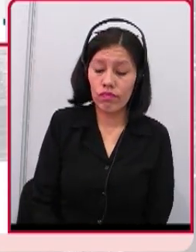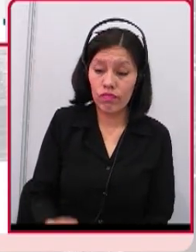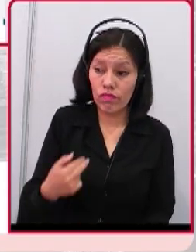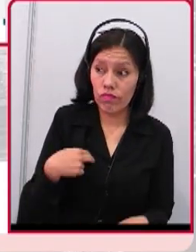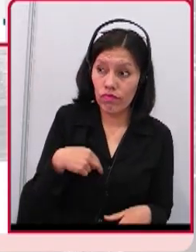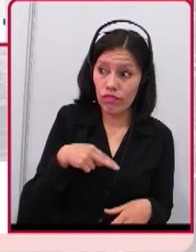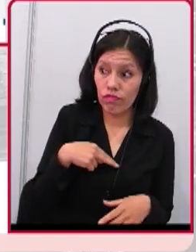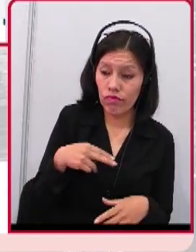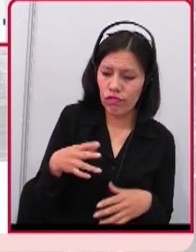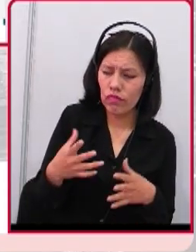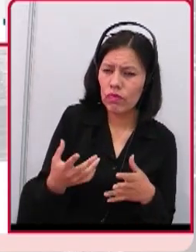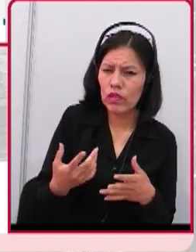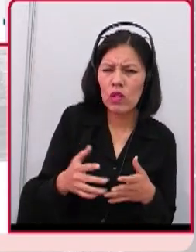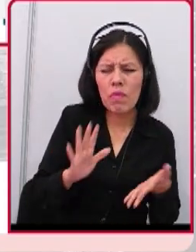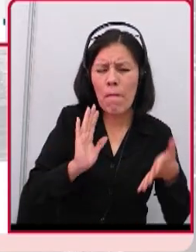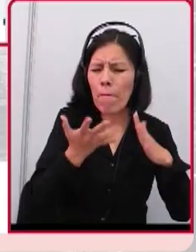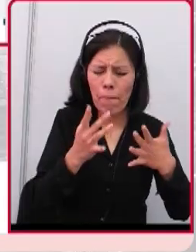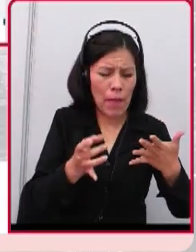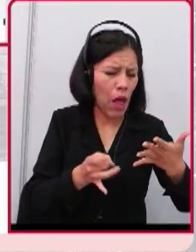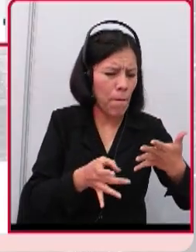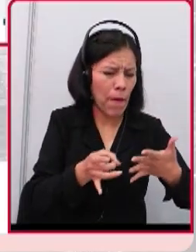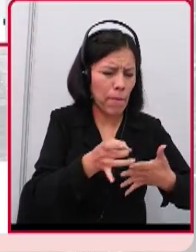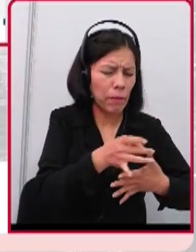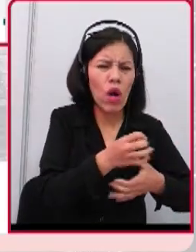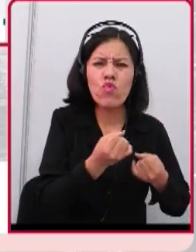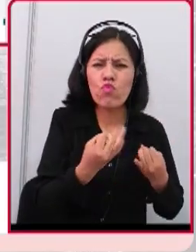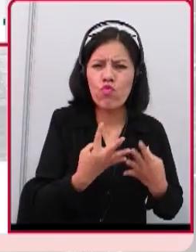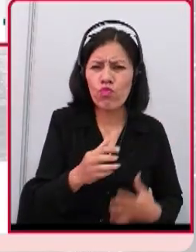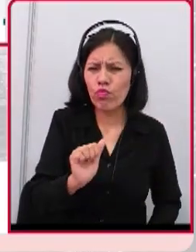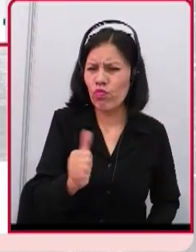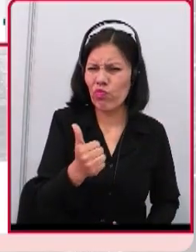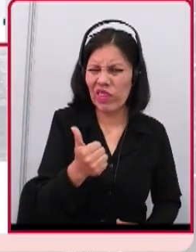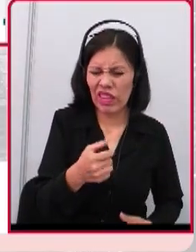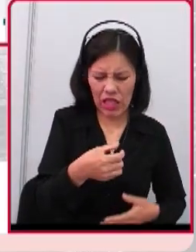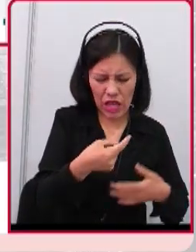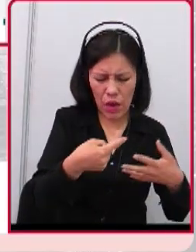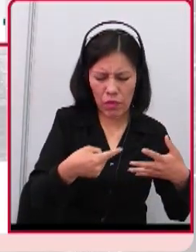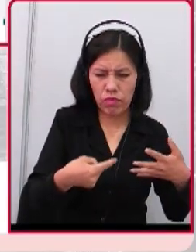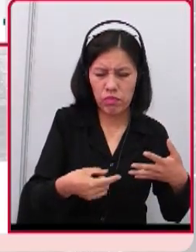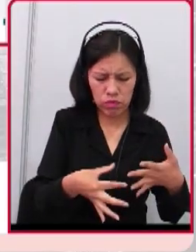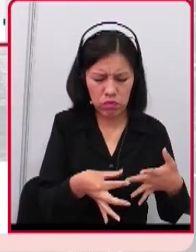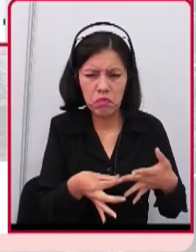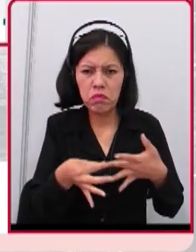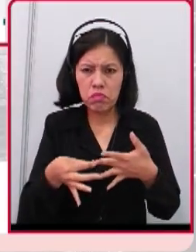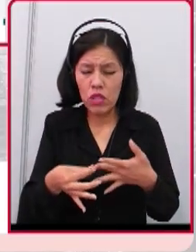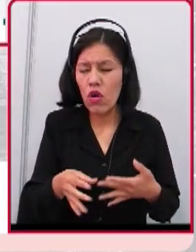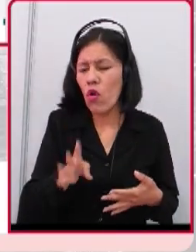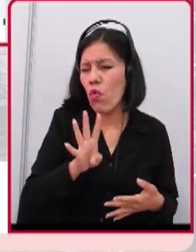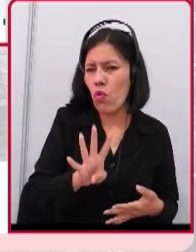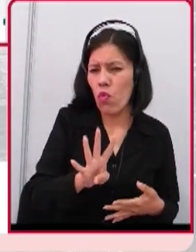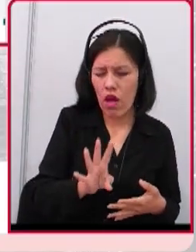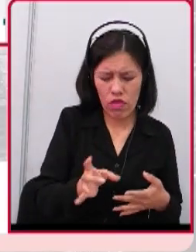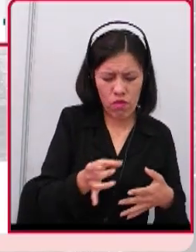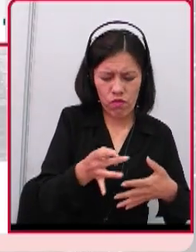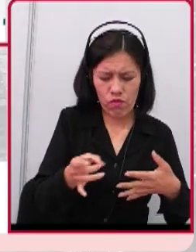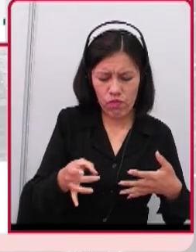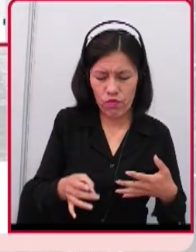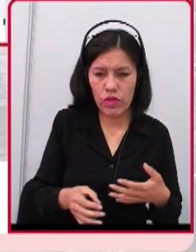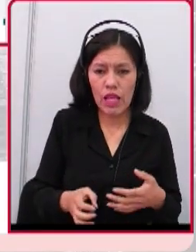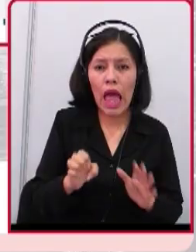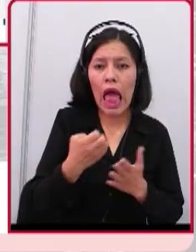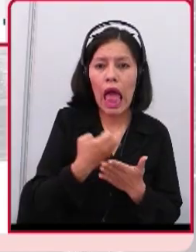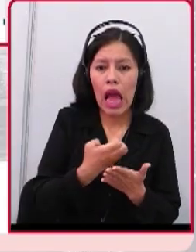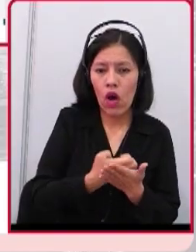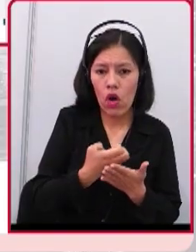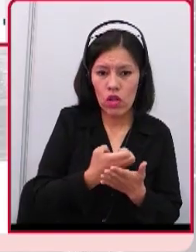estimamos 10 variables en Peñasquito. Trabajamos con 4 variables económicas, como mencioné al inicio, que